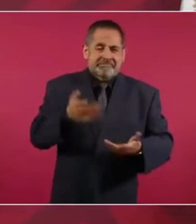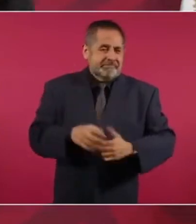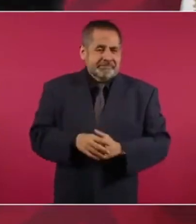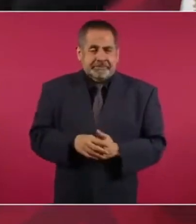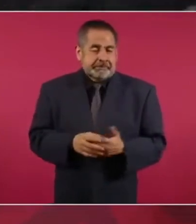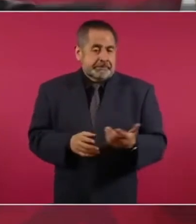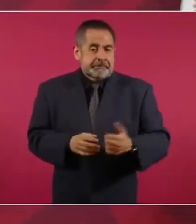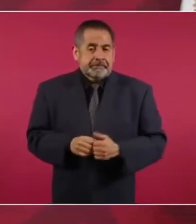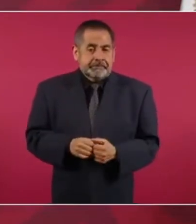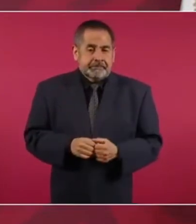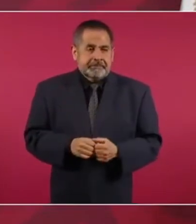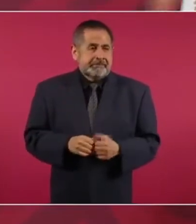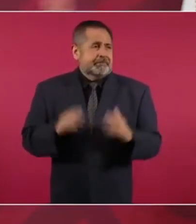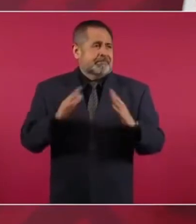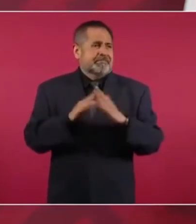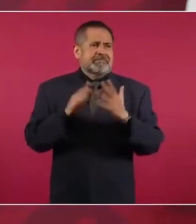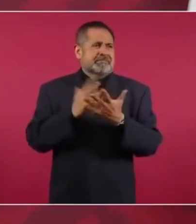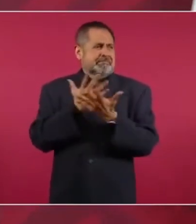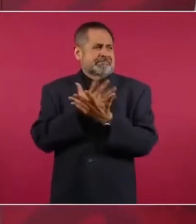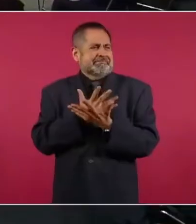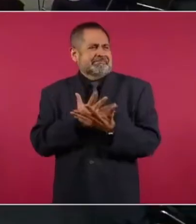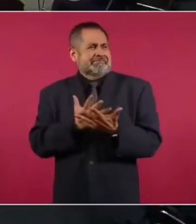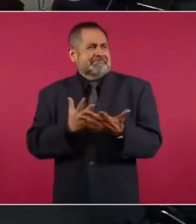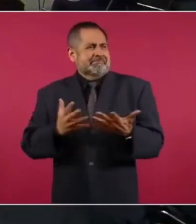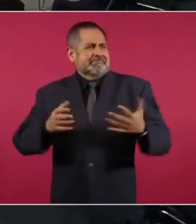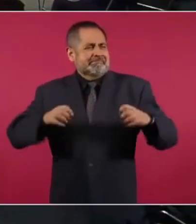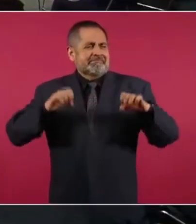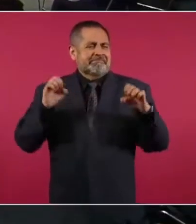y a mansiones